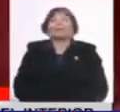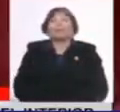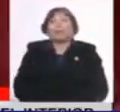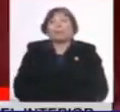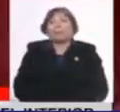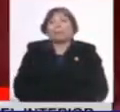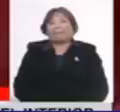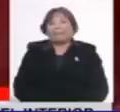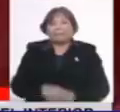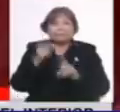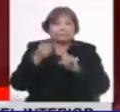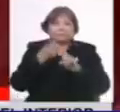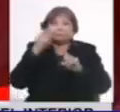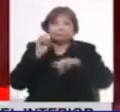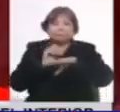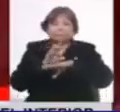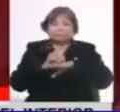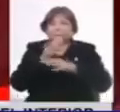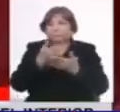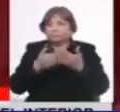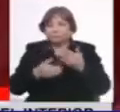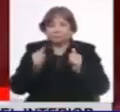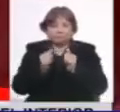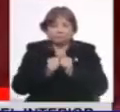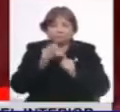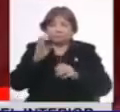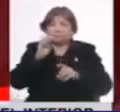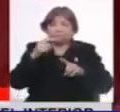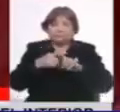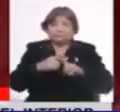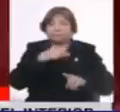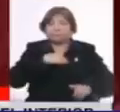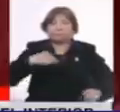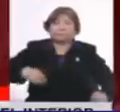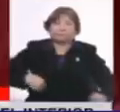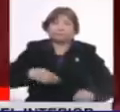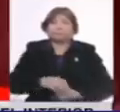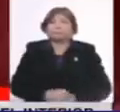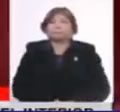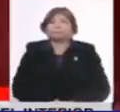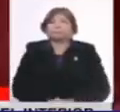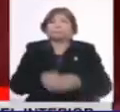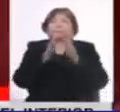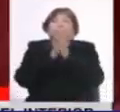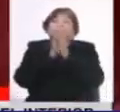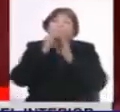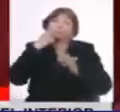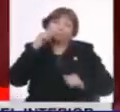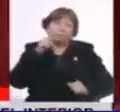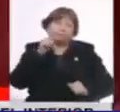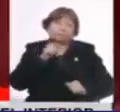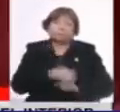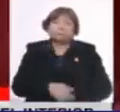En el primer consejo con el exministro, le pedí eso, de